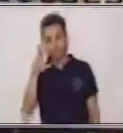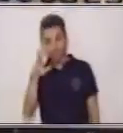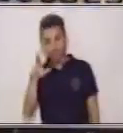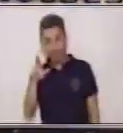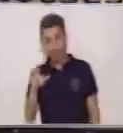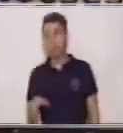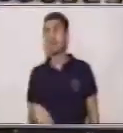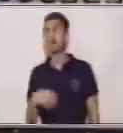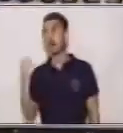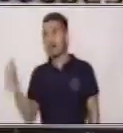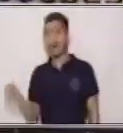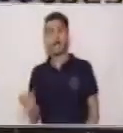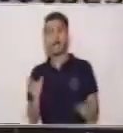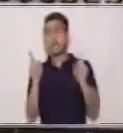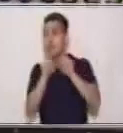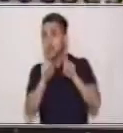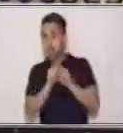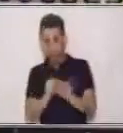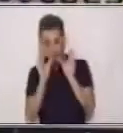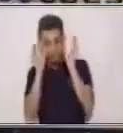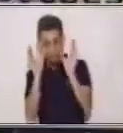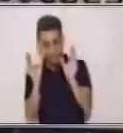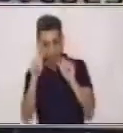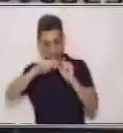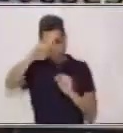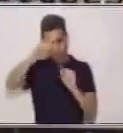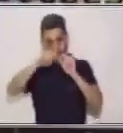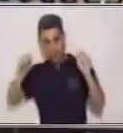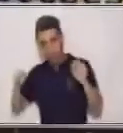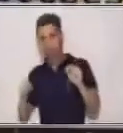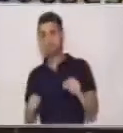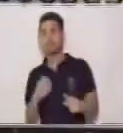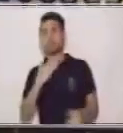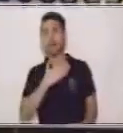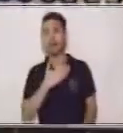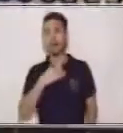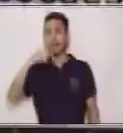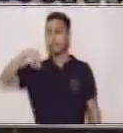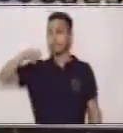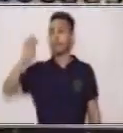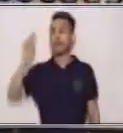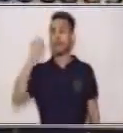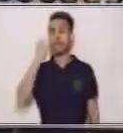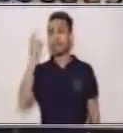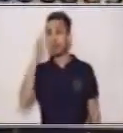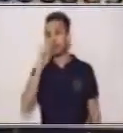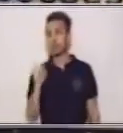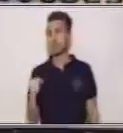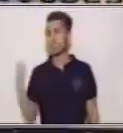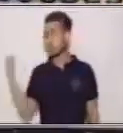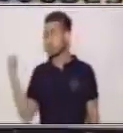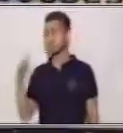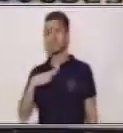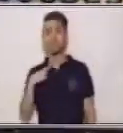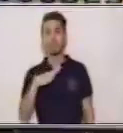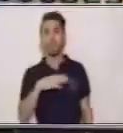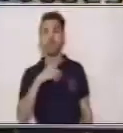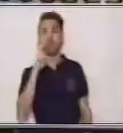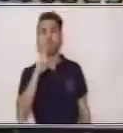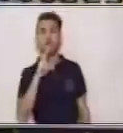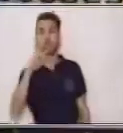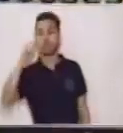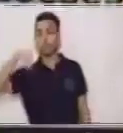llaman medios. Quiere decir que esta fracción tiene dos medios. Cada parte